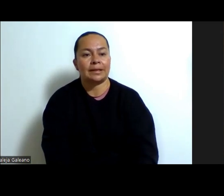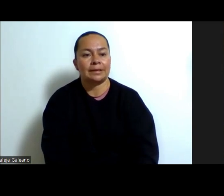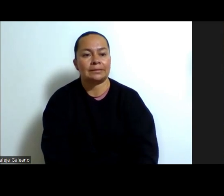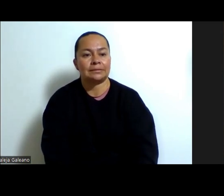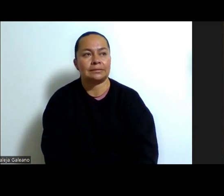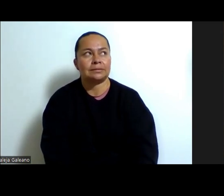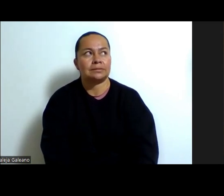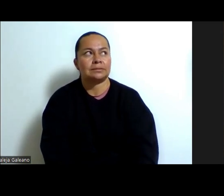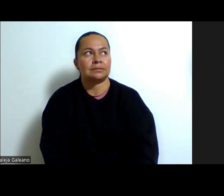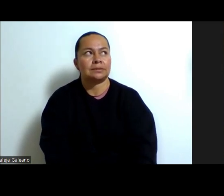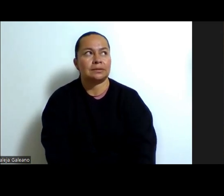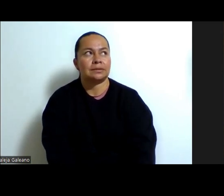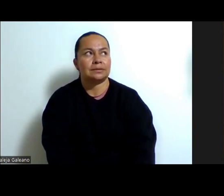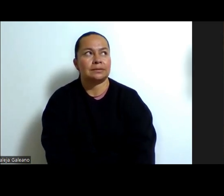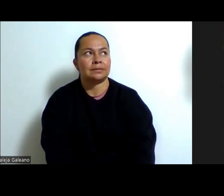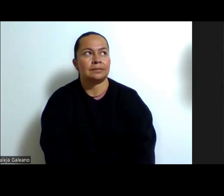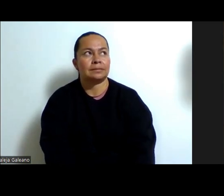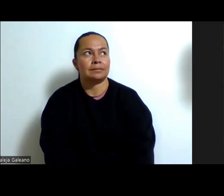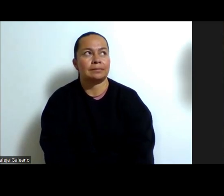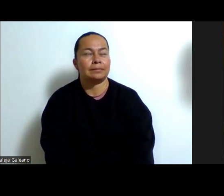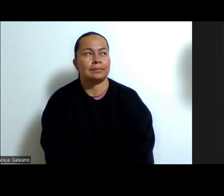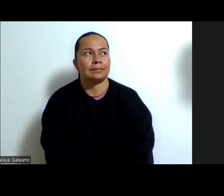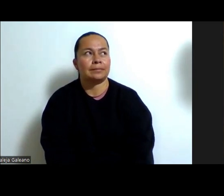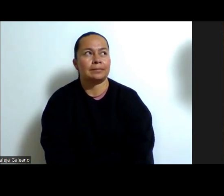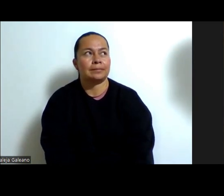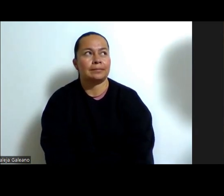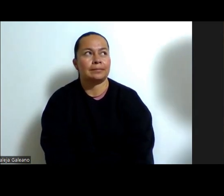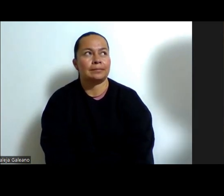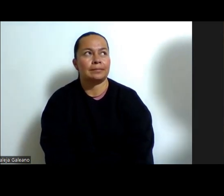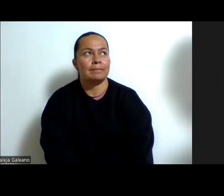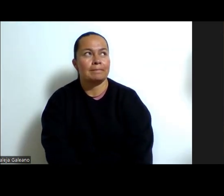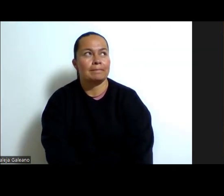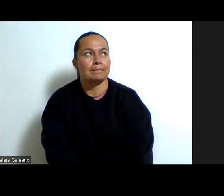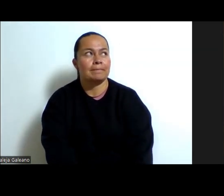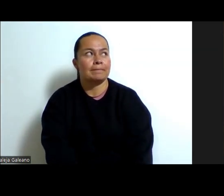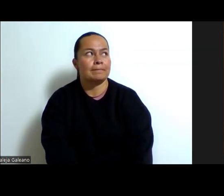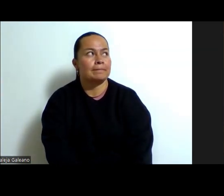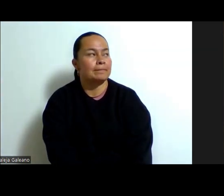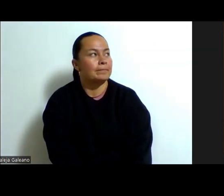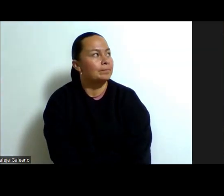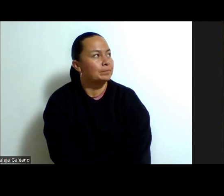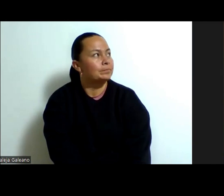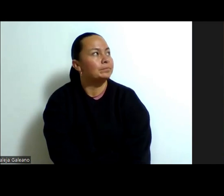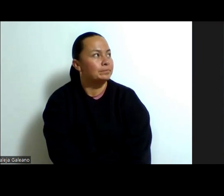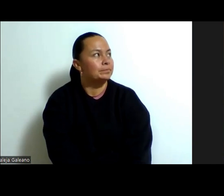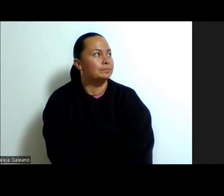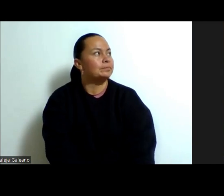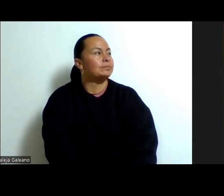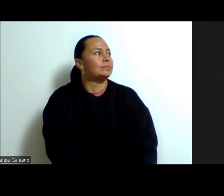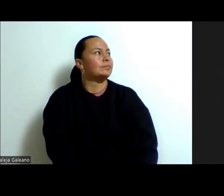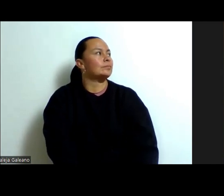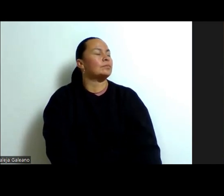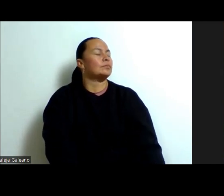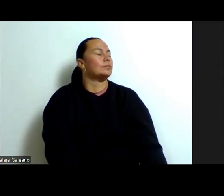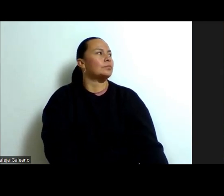e no deberían ser eh realizadas por las propias familias